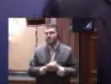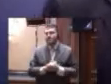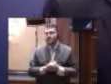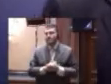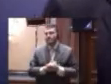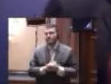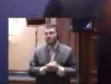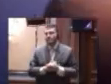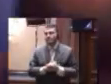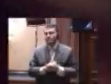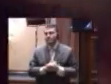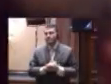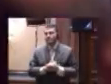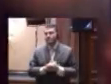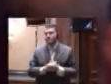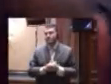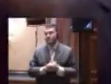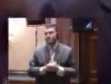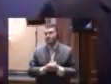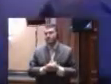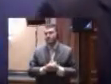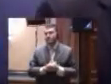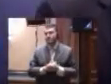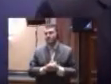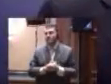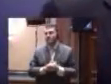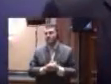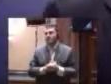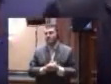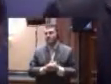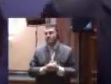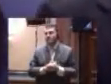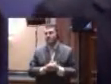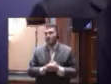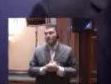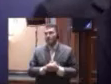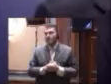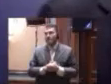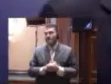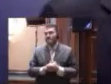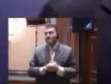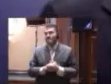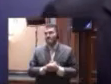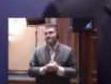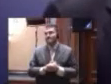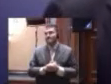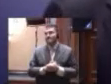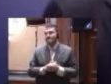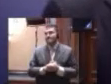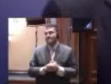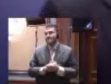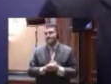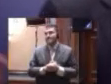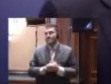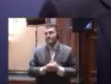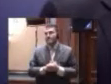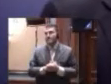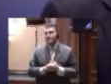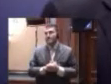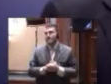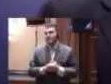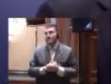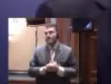que está ocurriendo en Egipto, y lo que está ocurriendo en Túnez, y lo que está ocurriendo en esta región del mundo. Para